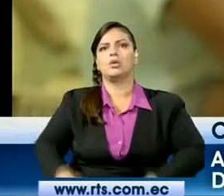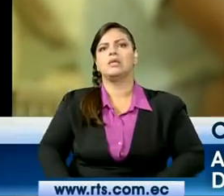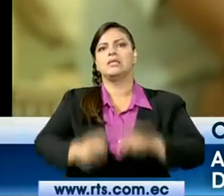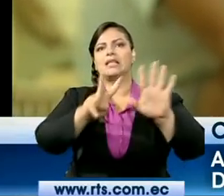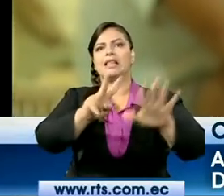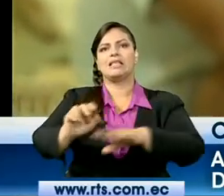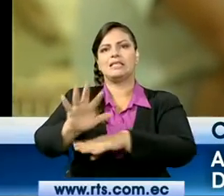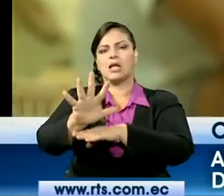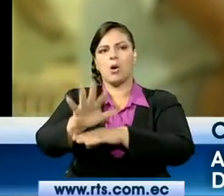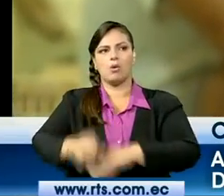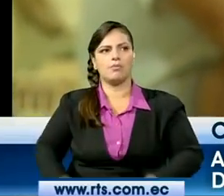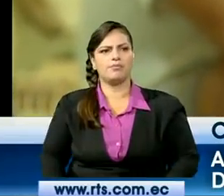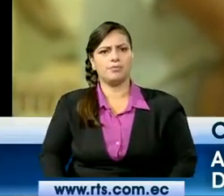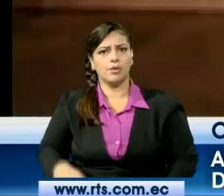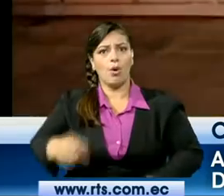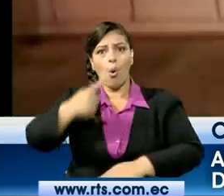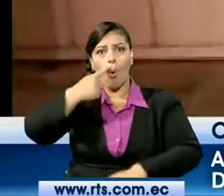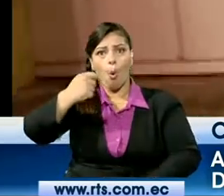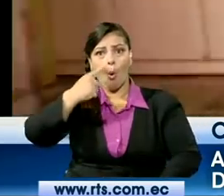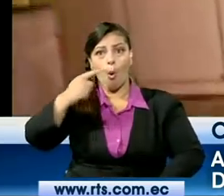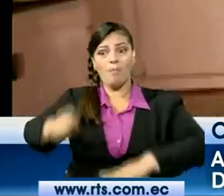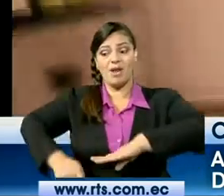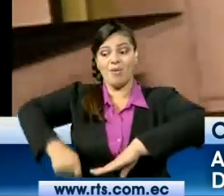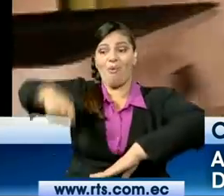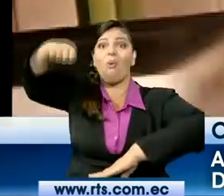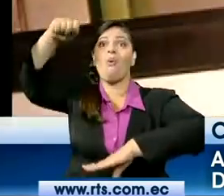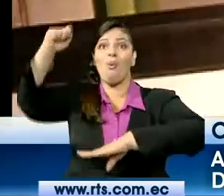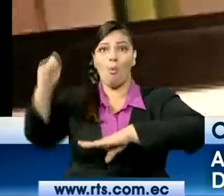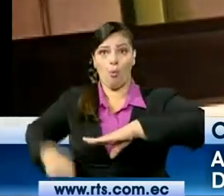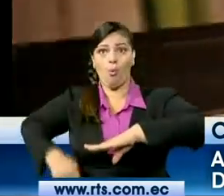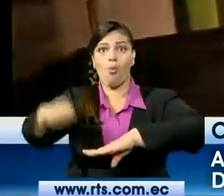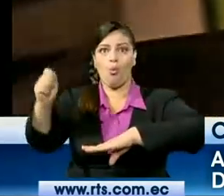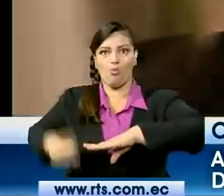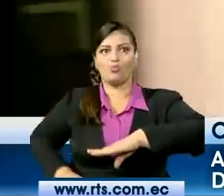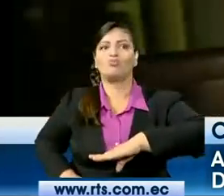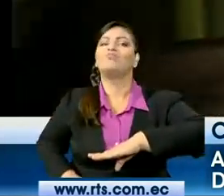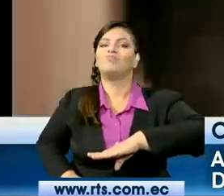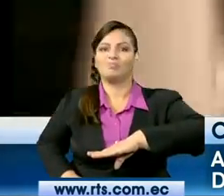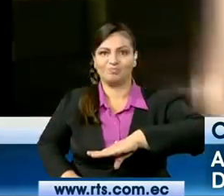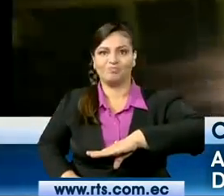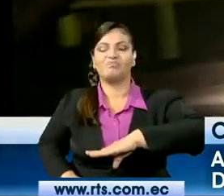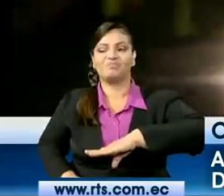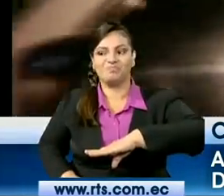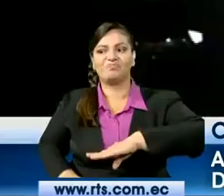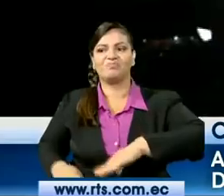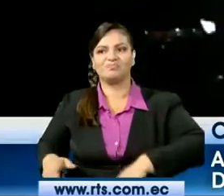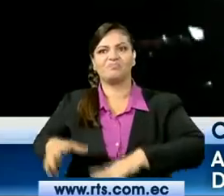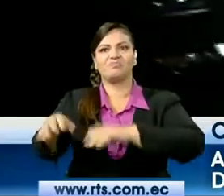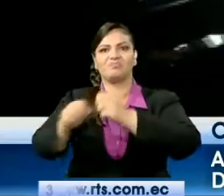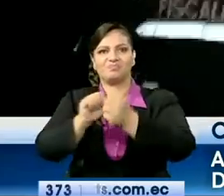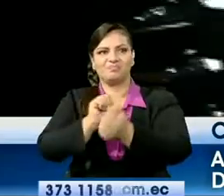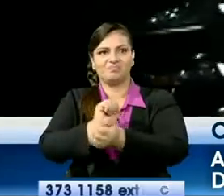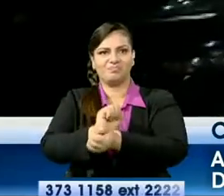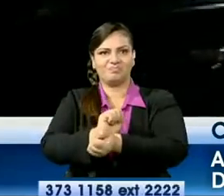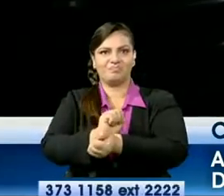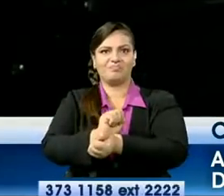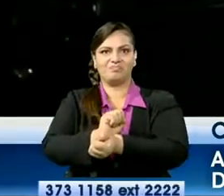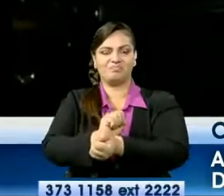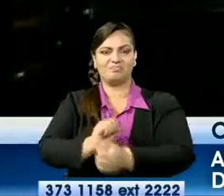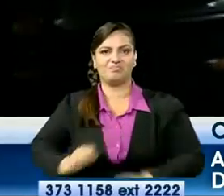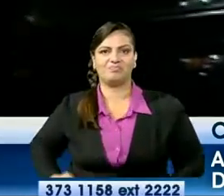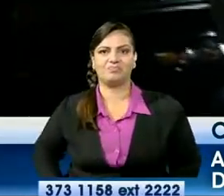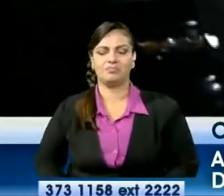un supuesto juez de paz, que al parecer era quien filtraba información.